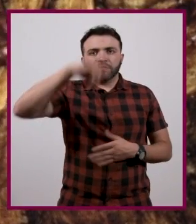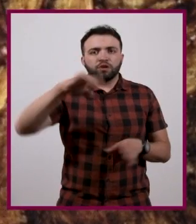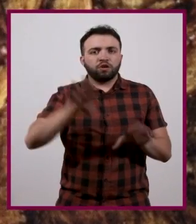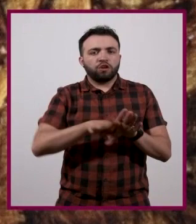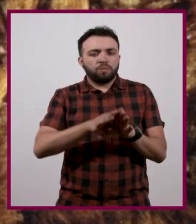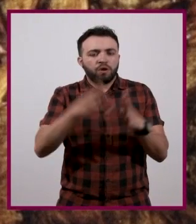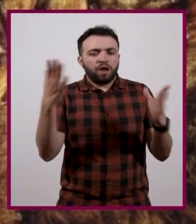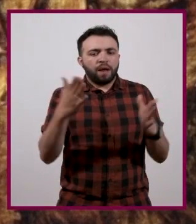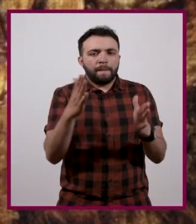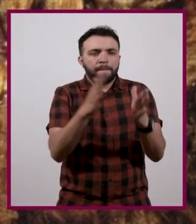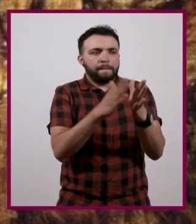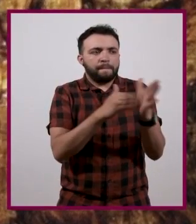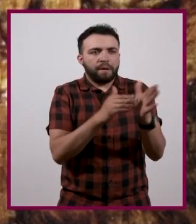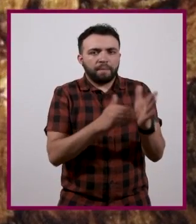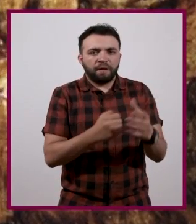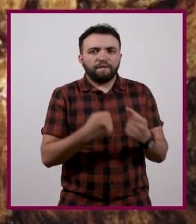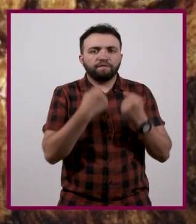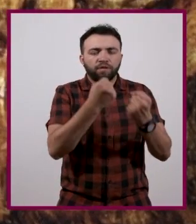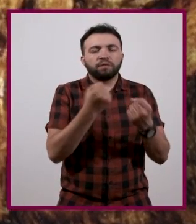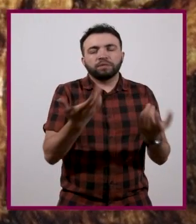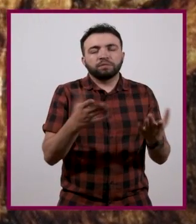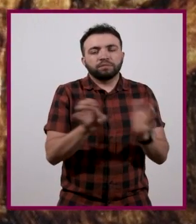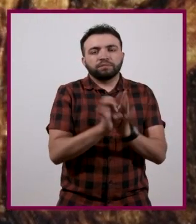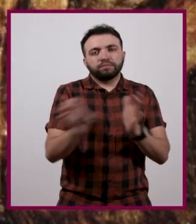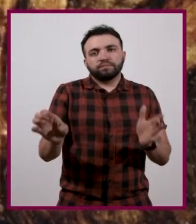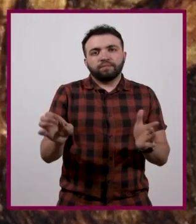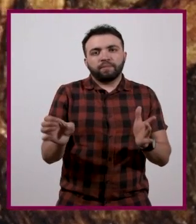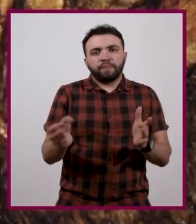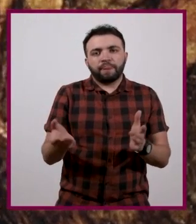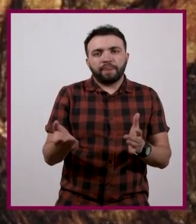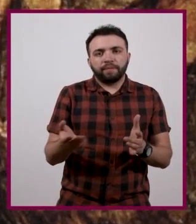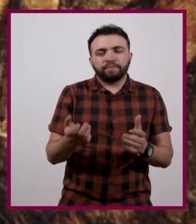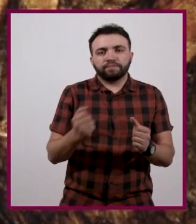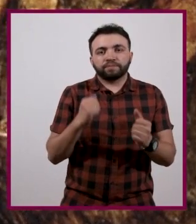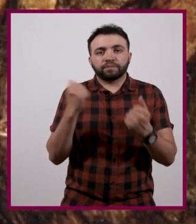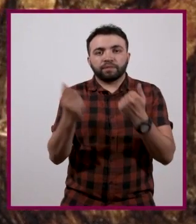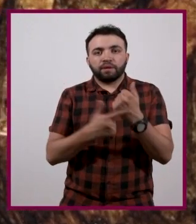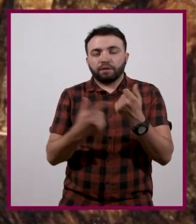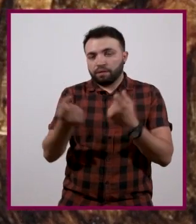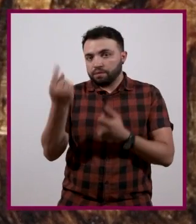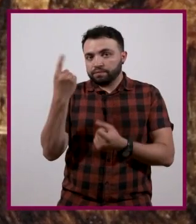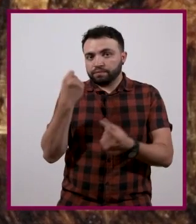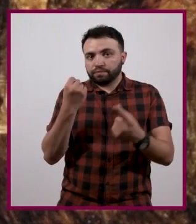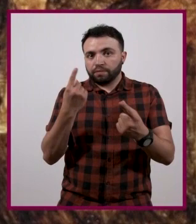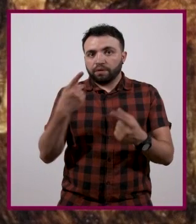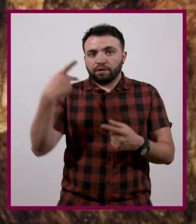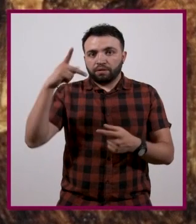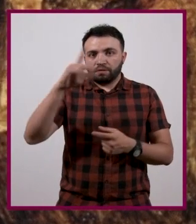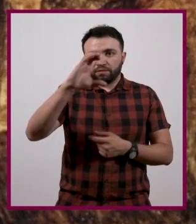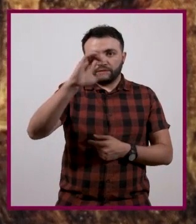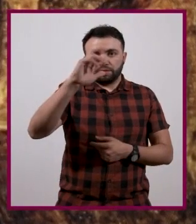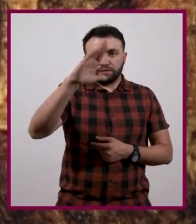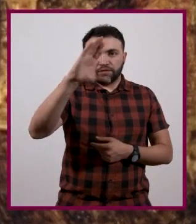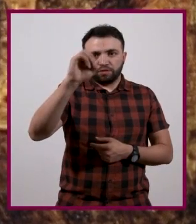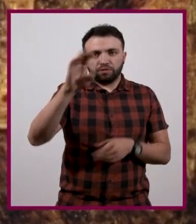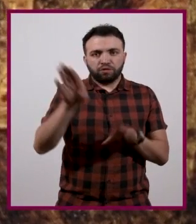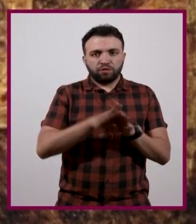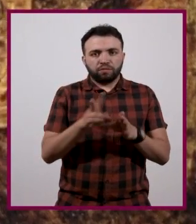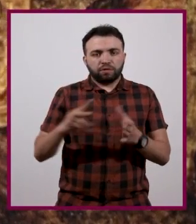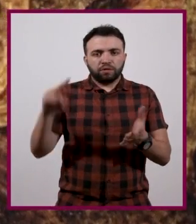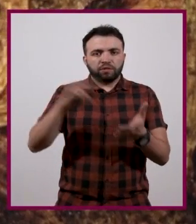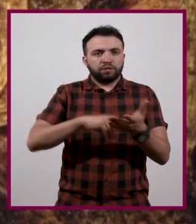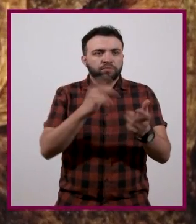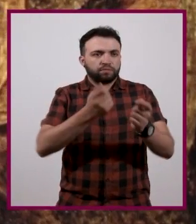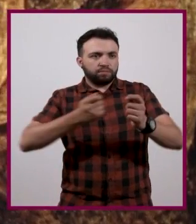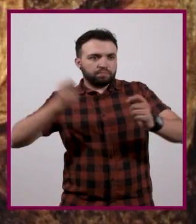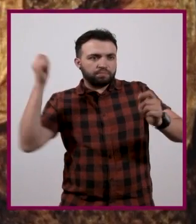desempeñando papeles muy singulares, como por ejemplo algunas mujeres del circo que aparecen